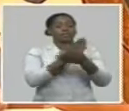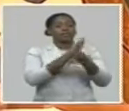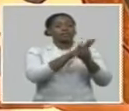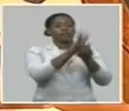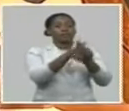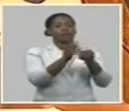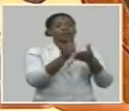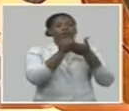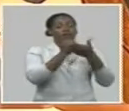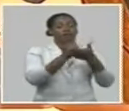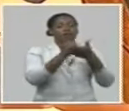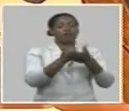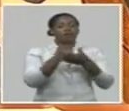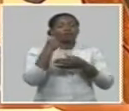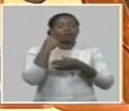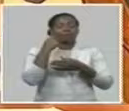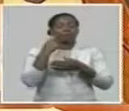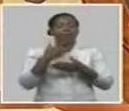país